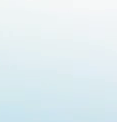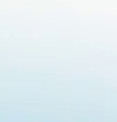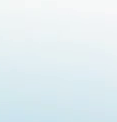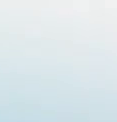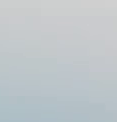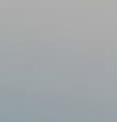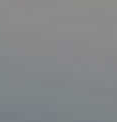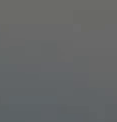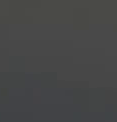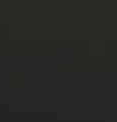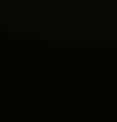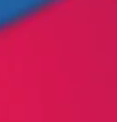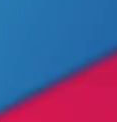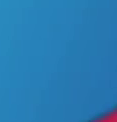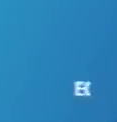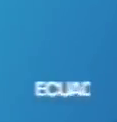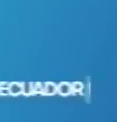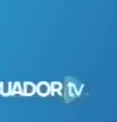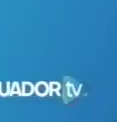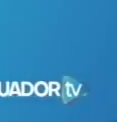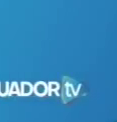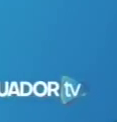Ok, mom. I'll see you later.